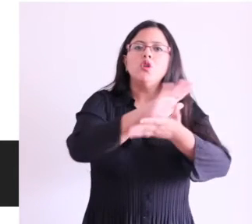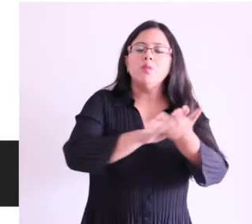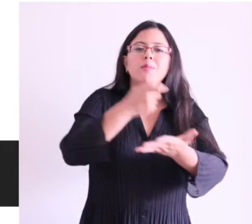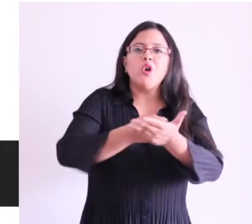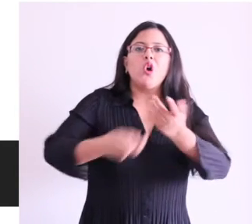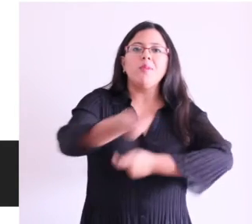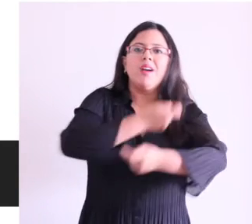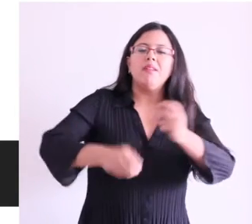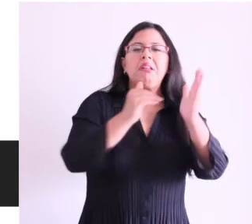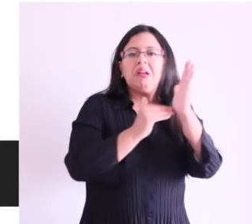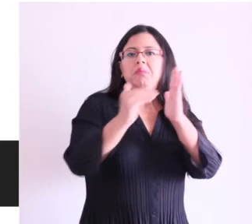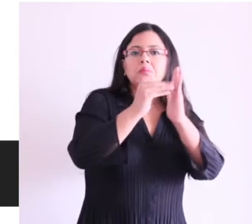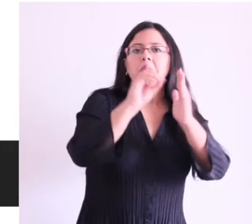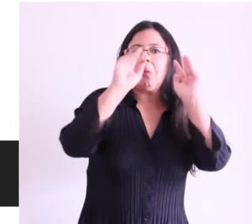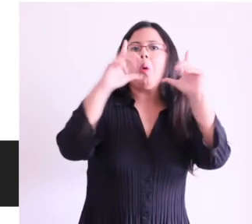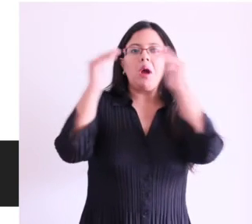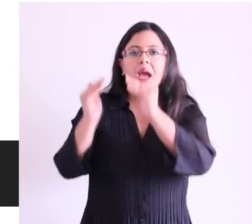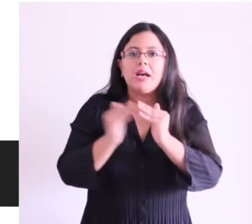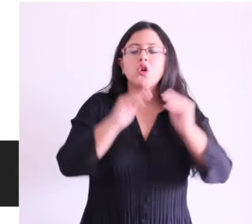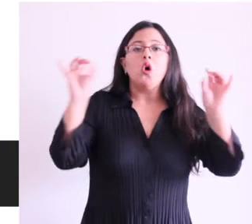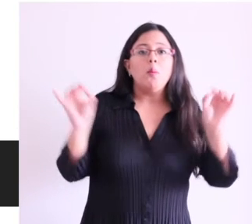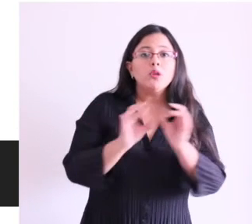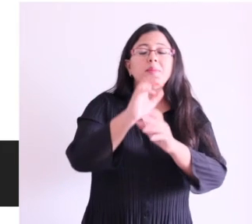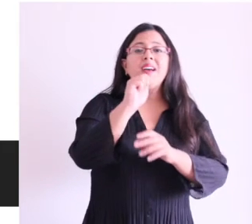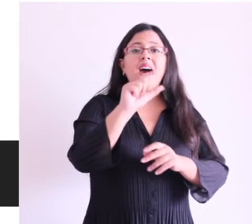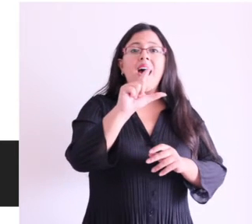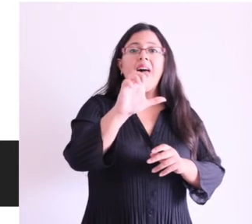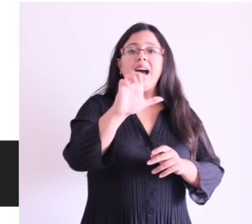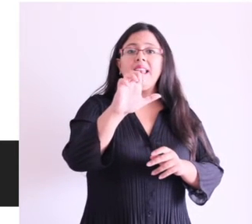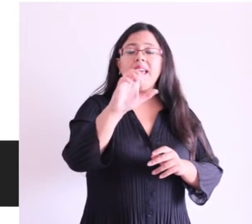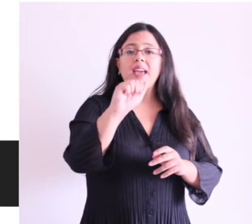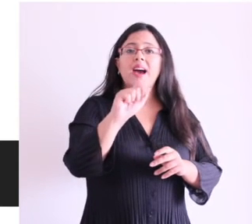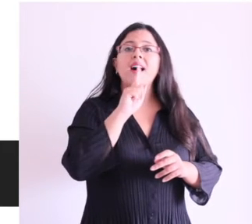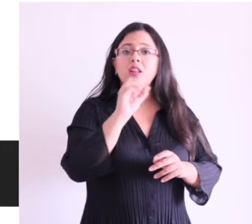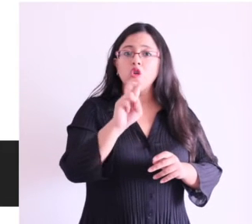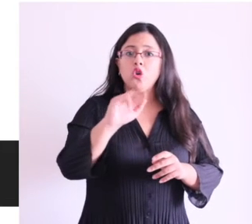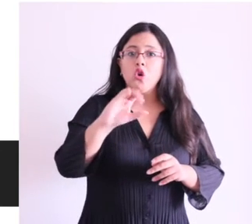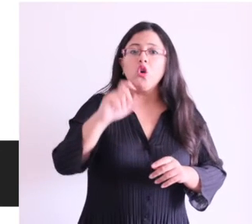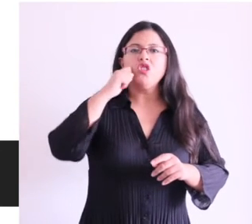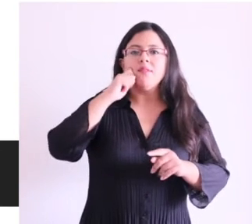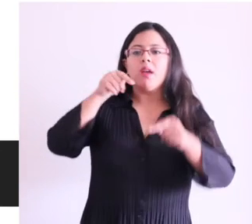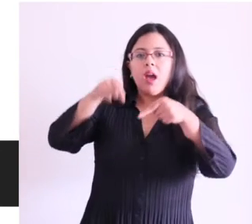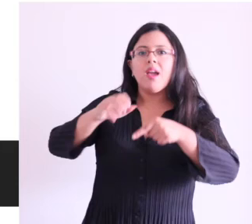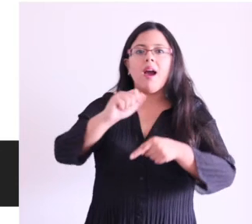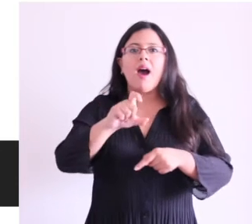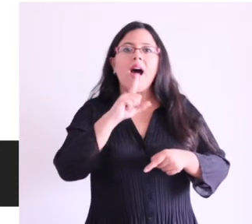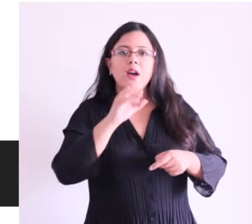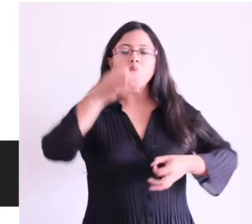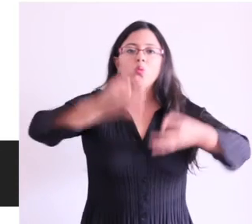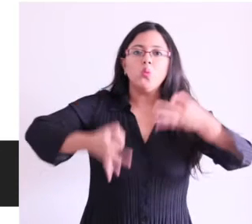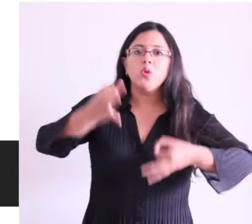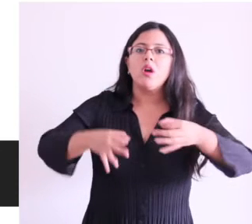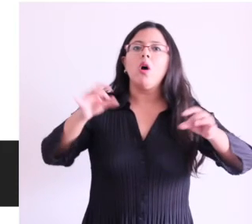la compraventa de un bien raíz. En el caso de que sea oneroso aleatorio, es decir, que el acto jurídico